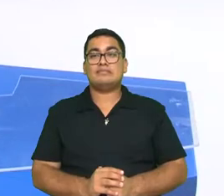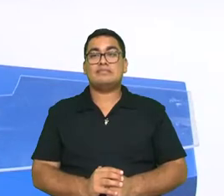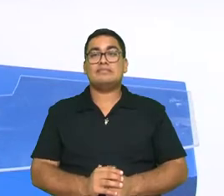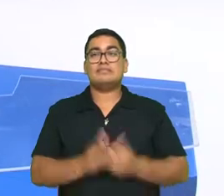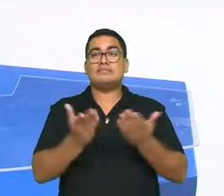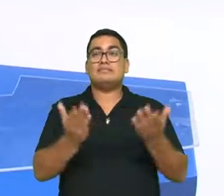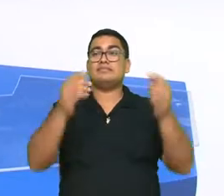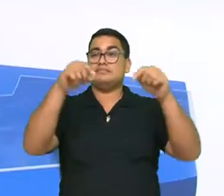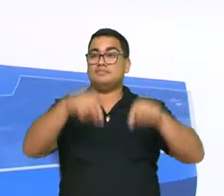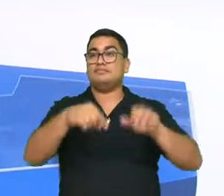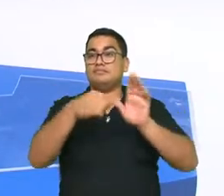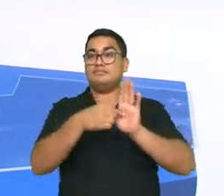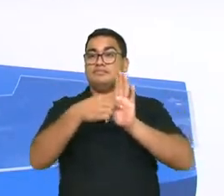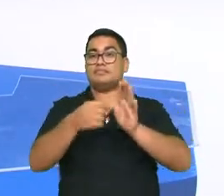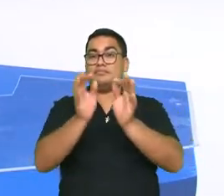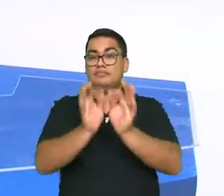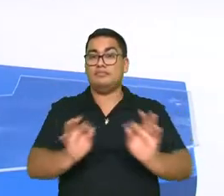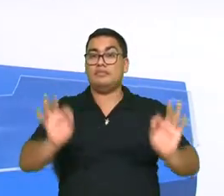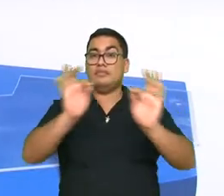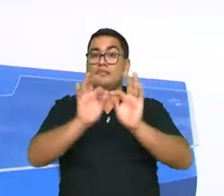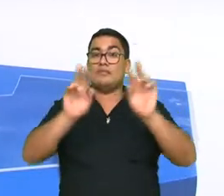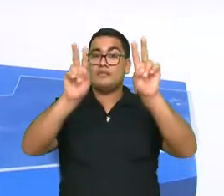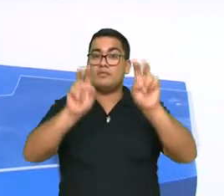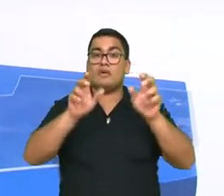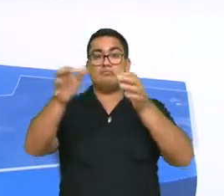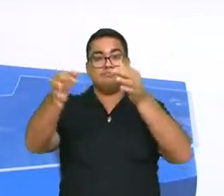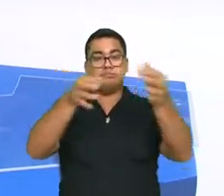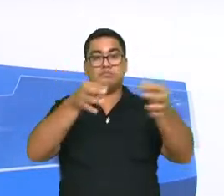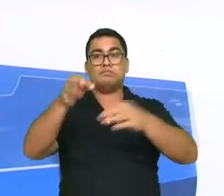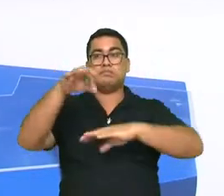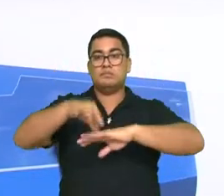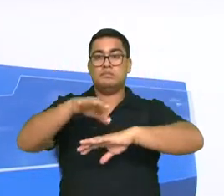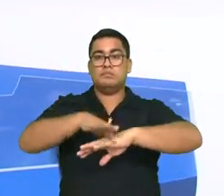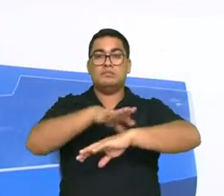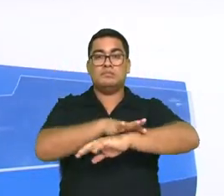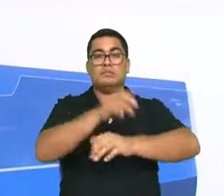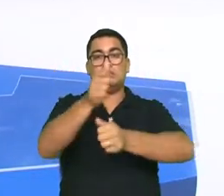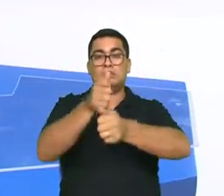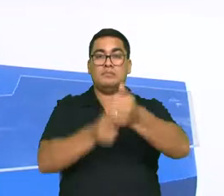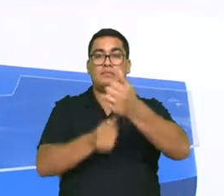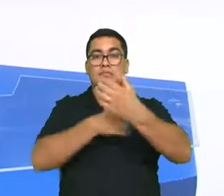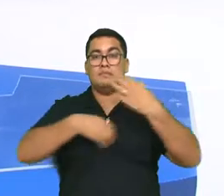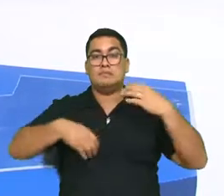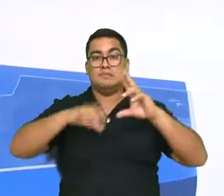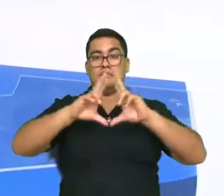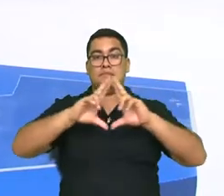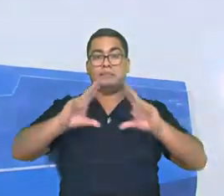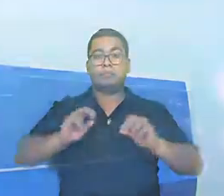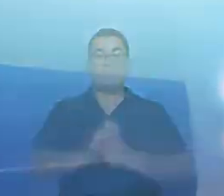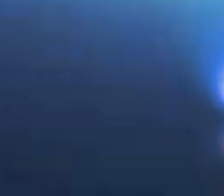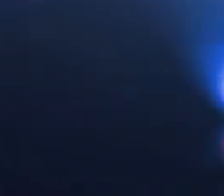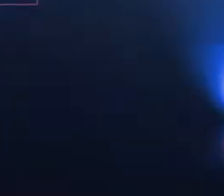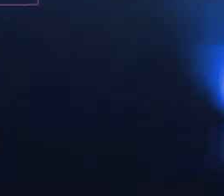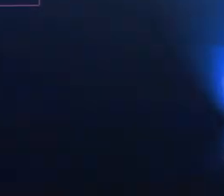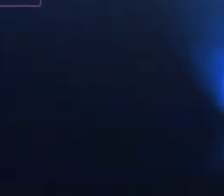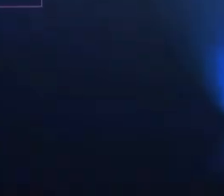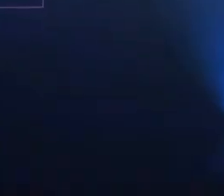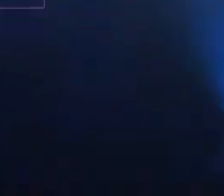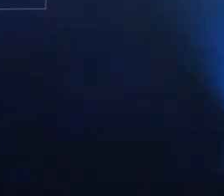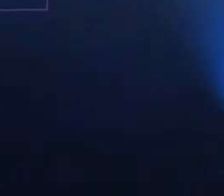Ahora les presentamos los principales temas abordados por la compañera Rosario Murillo, vicepresidenta de Nicaragua.